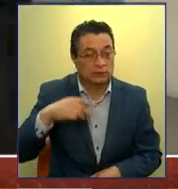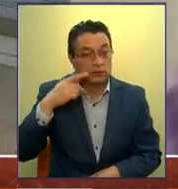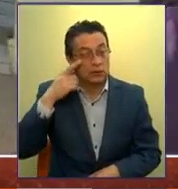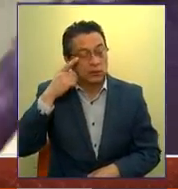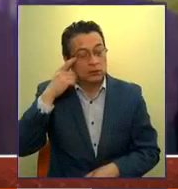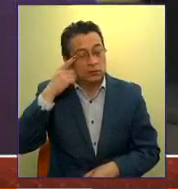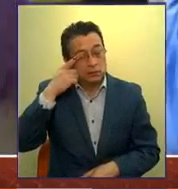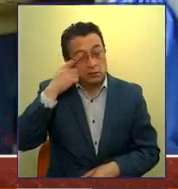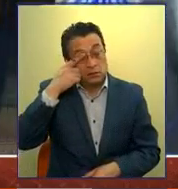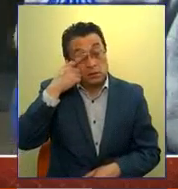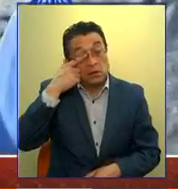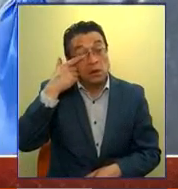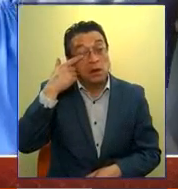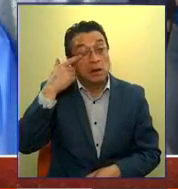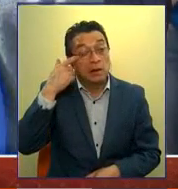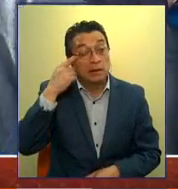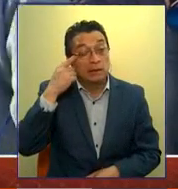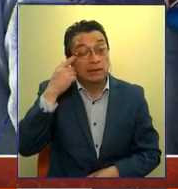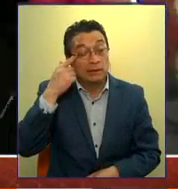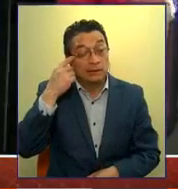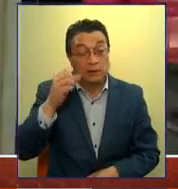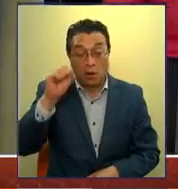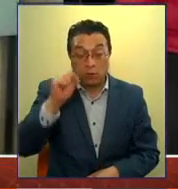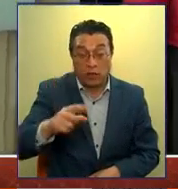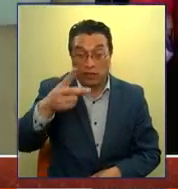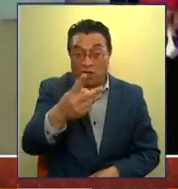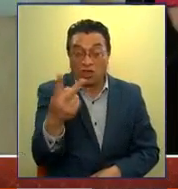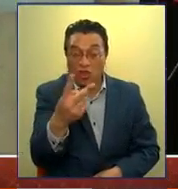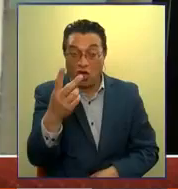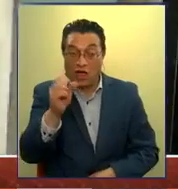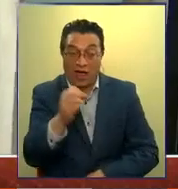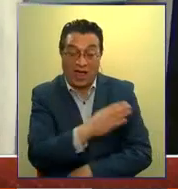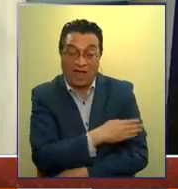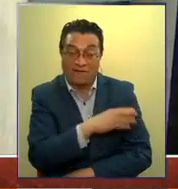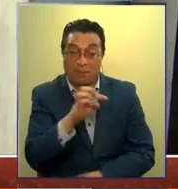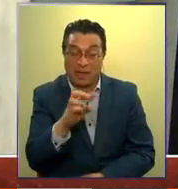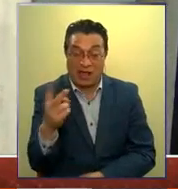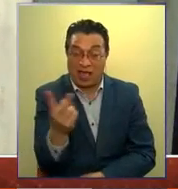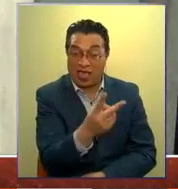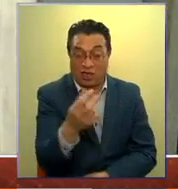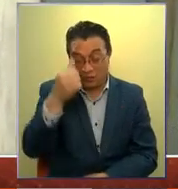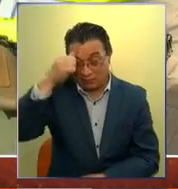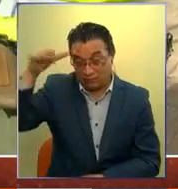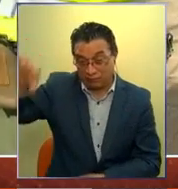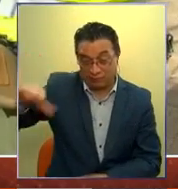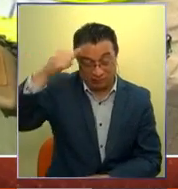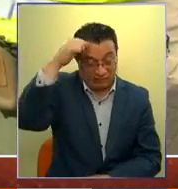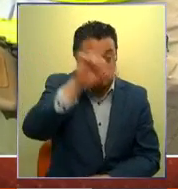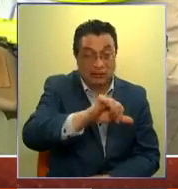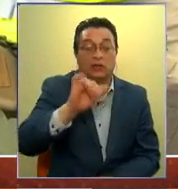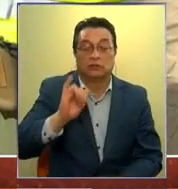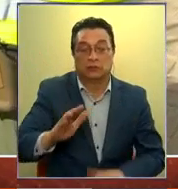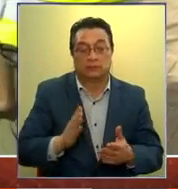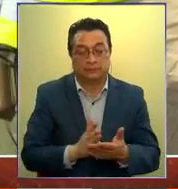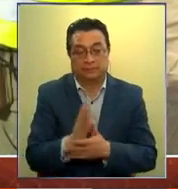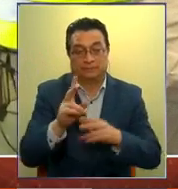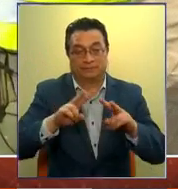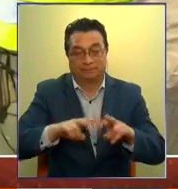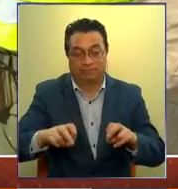haber sanciones para estas dos AFP que usted menciona? Tengo que iniciar investigaciones respecto a